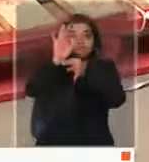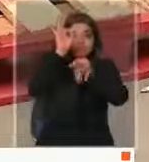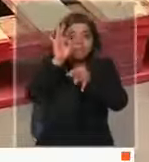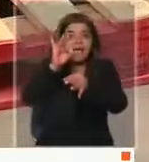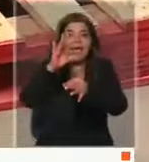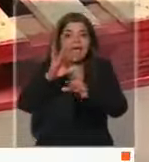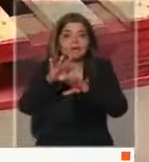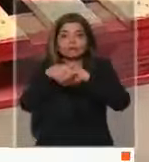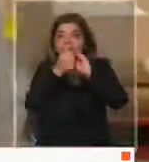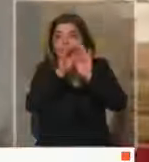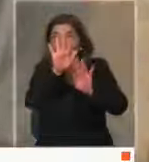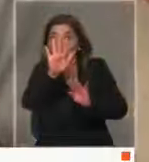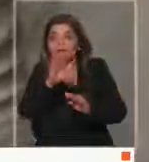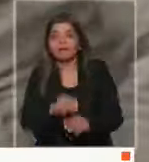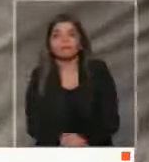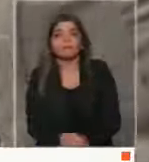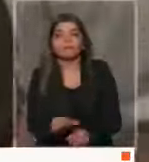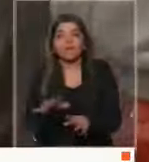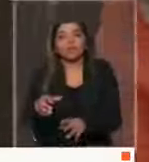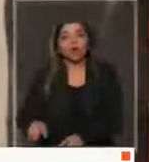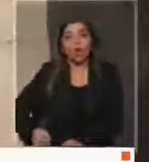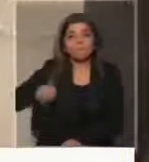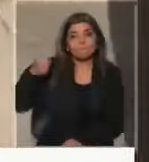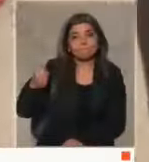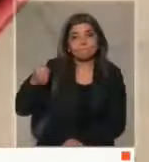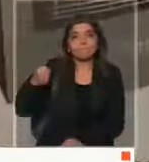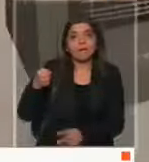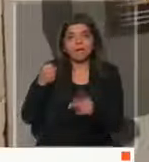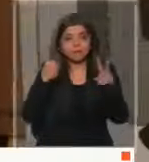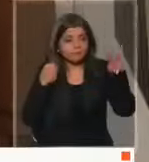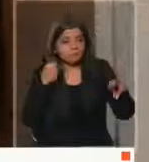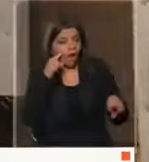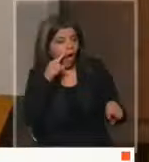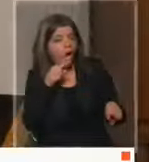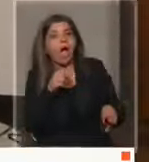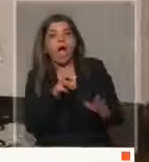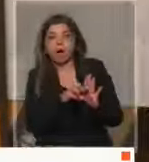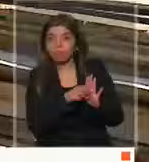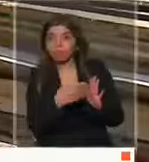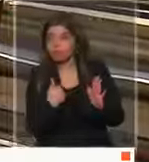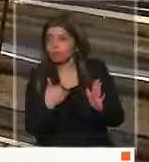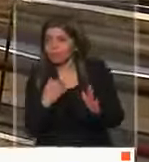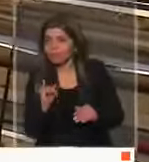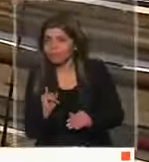este lote de maletas también, que es para un proyecto que estoy viendo.